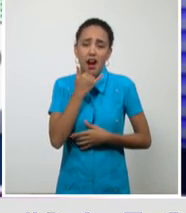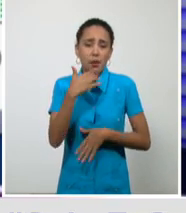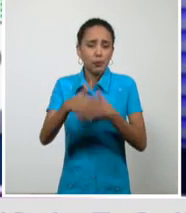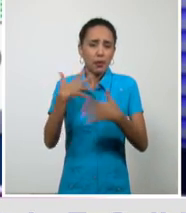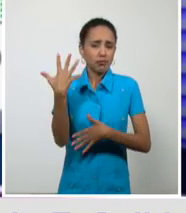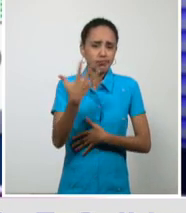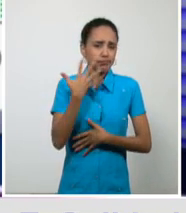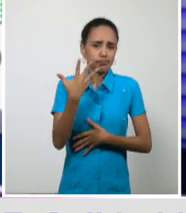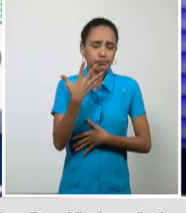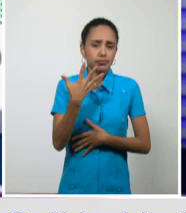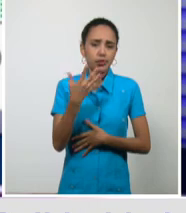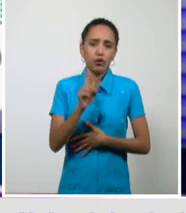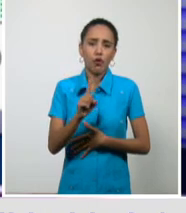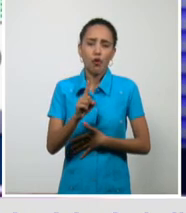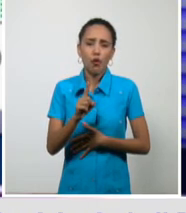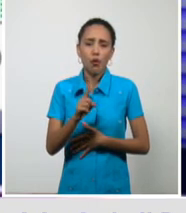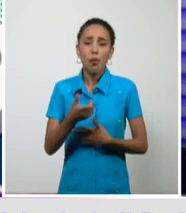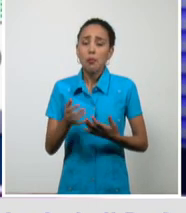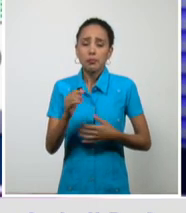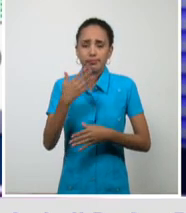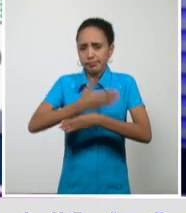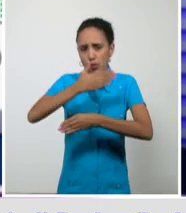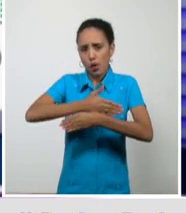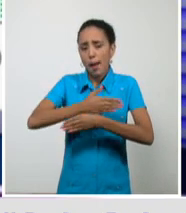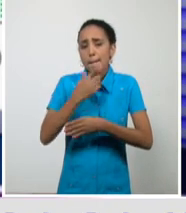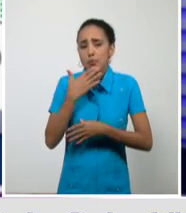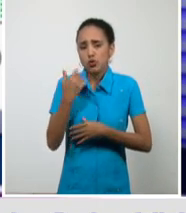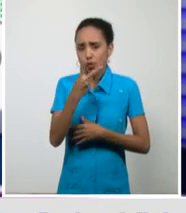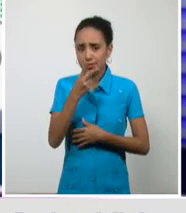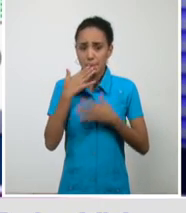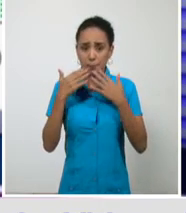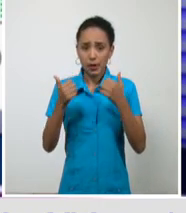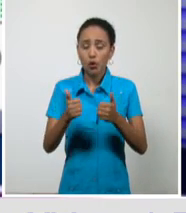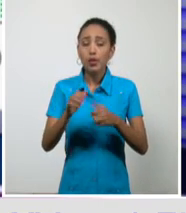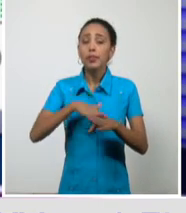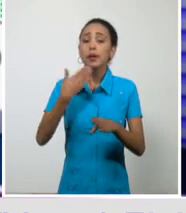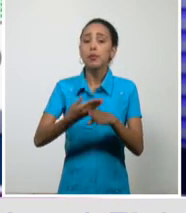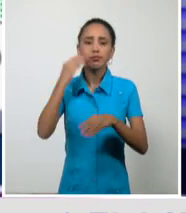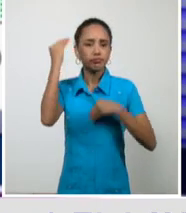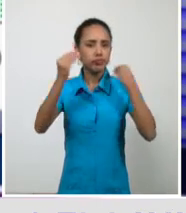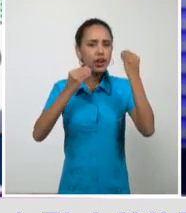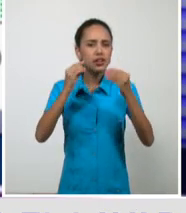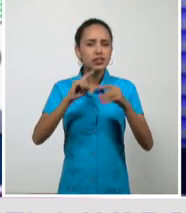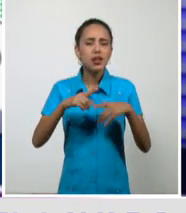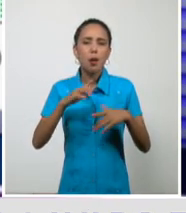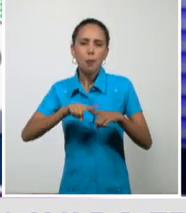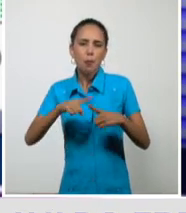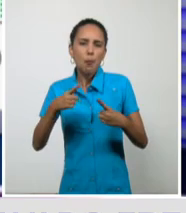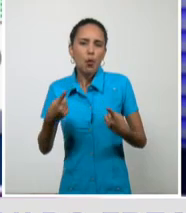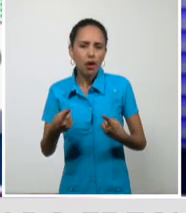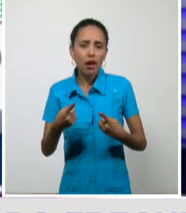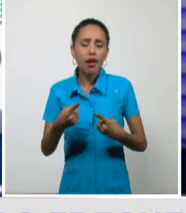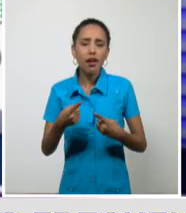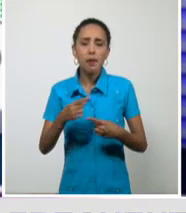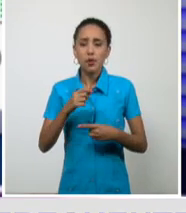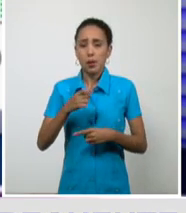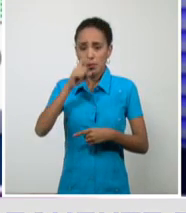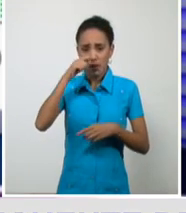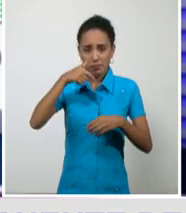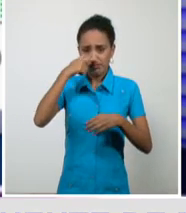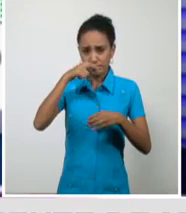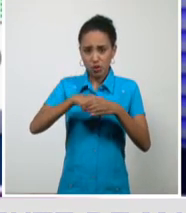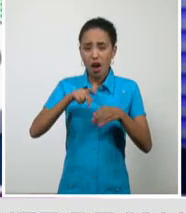de estos eventos y después, obviamente, se analizan las consecuencias, las repercusiones, las actuaciones, las